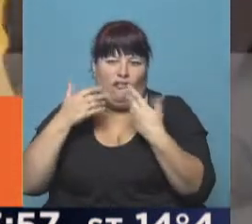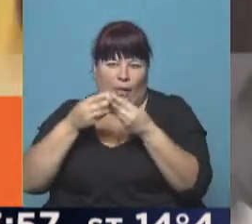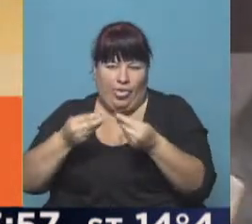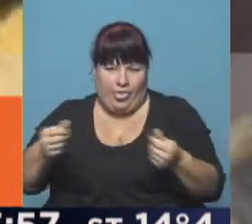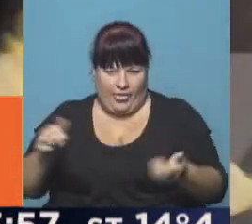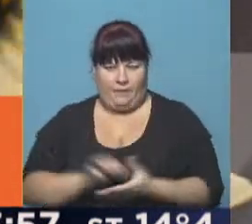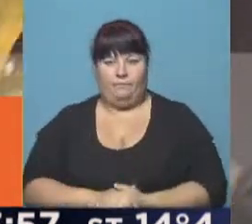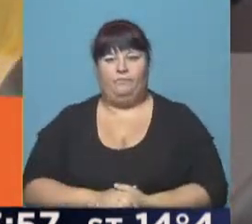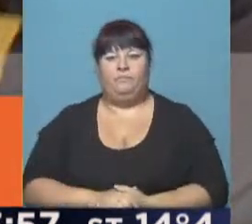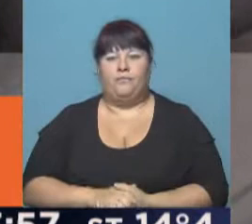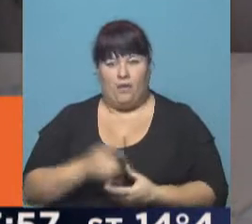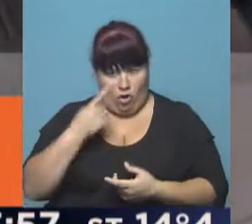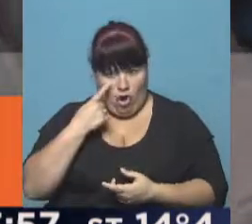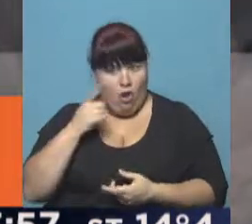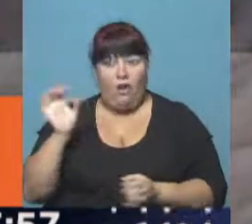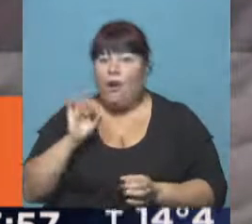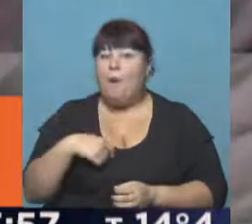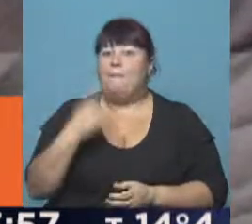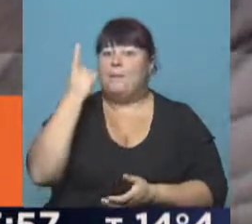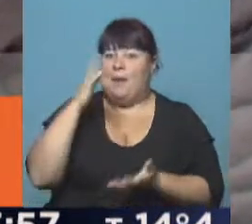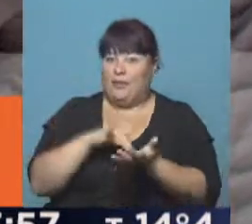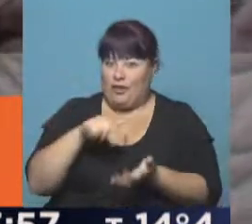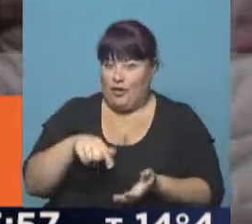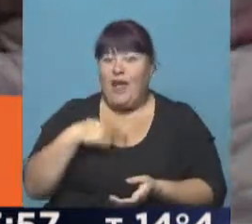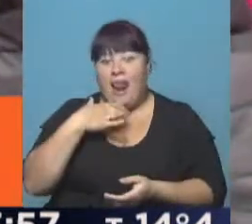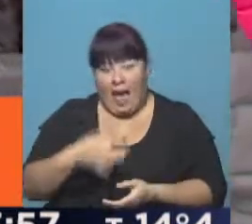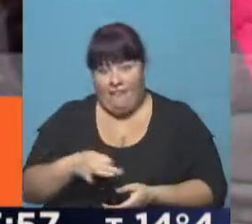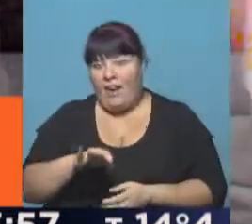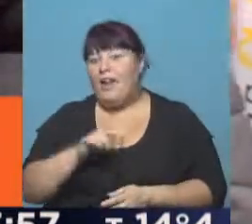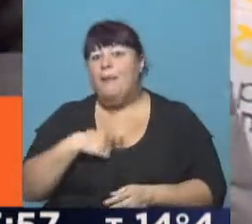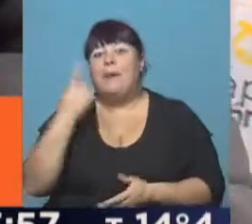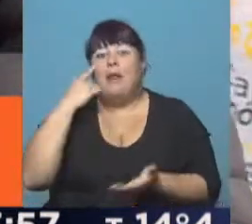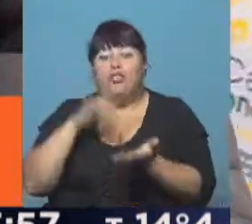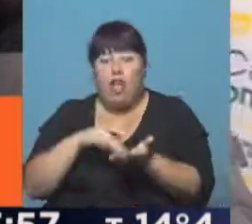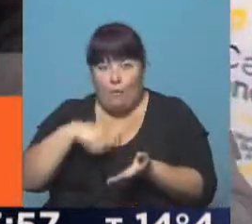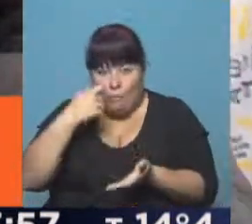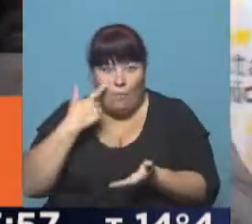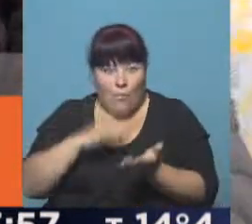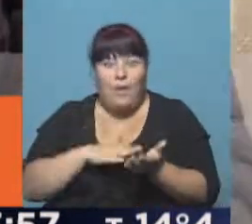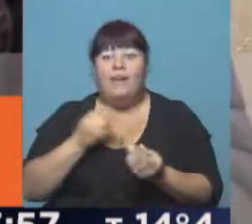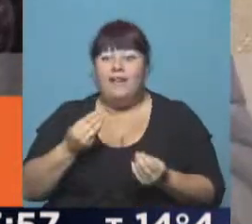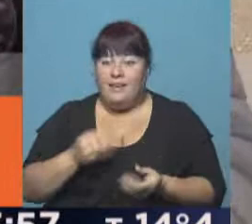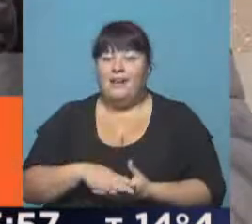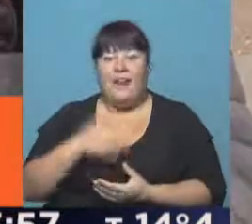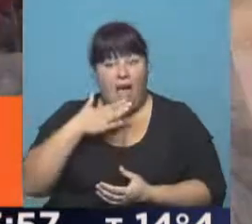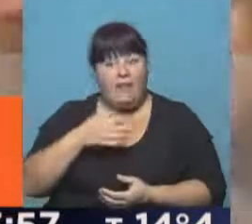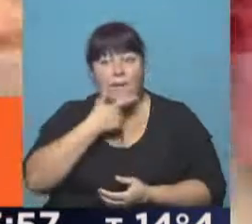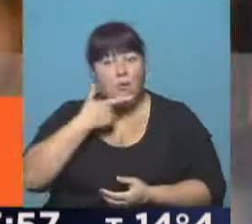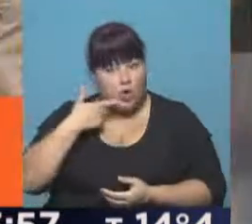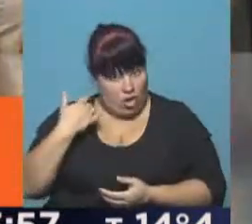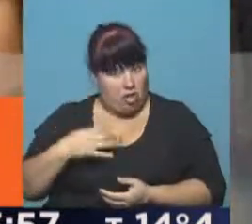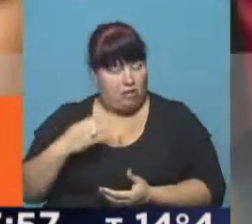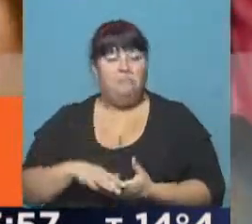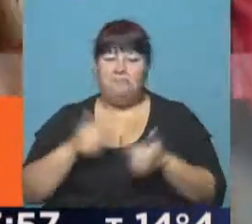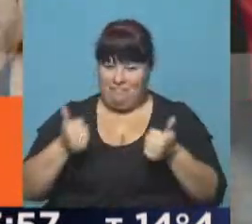fundido. ¿Ya conocías? No, es la primera vez que vengo y la verdad también es la primera vez que lo pruebo la humita. Sí, la verdad que es bastante rico,